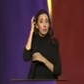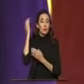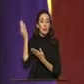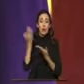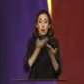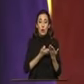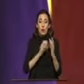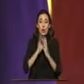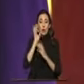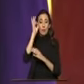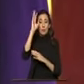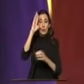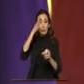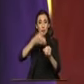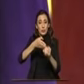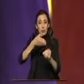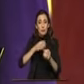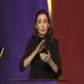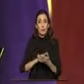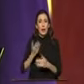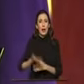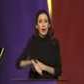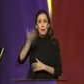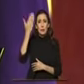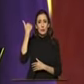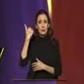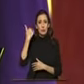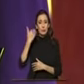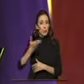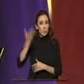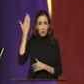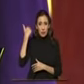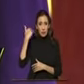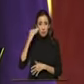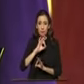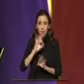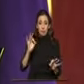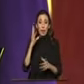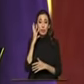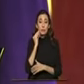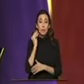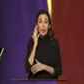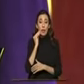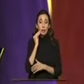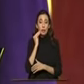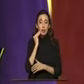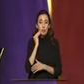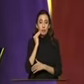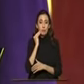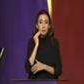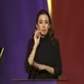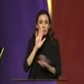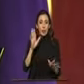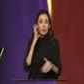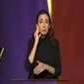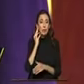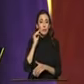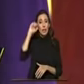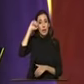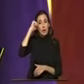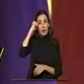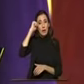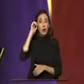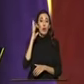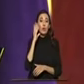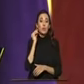porvenir. Porque el pasado reciente nos dejó una lección que debe quedarse en eso, en lección.